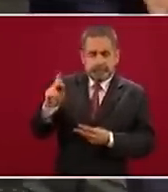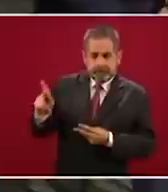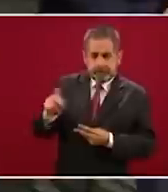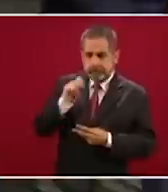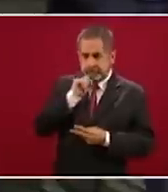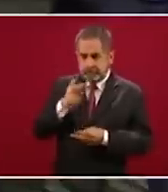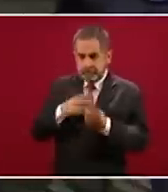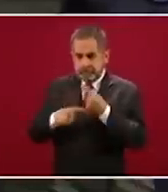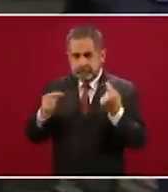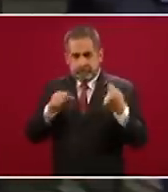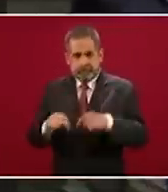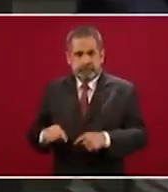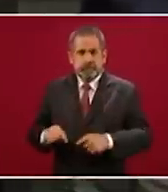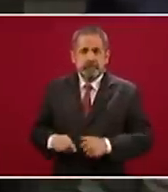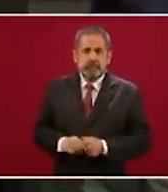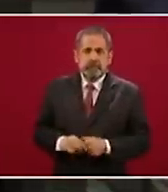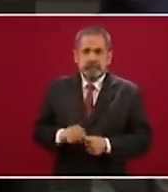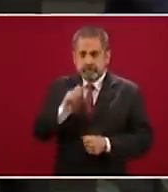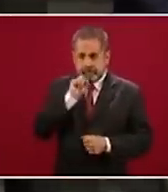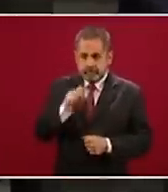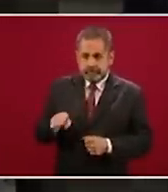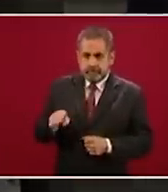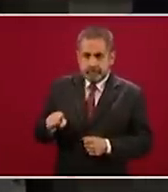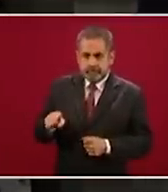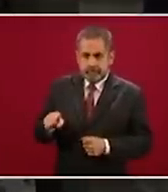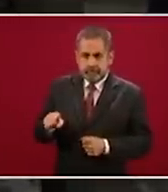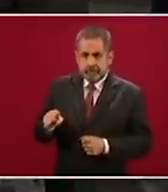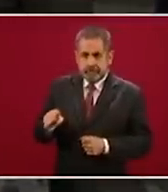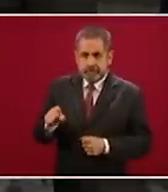Pública, el